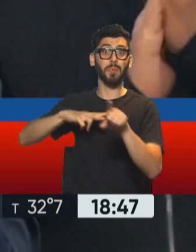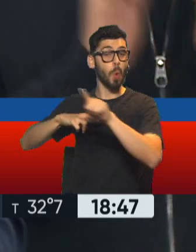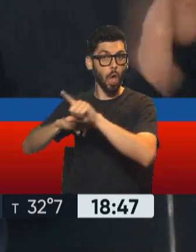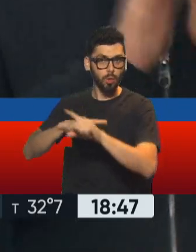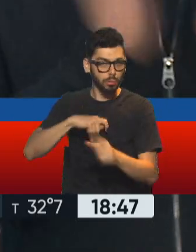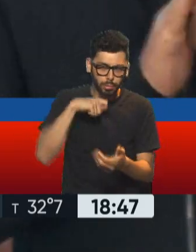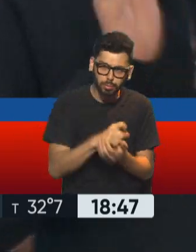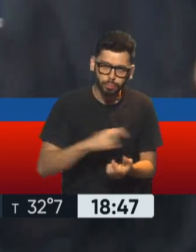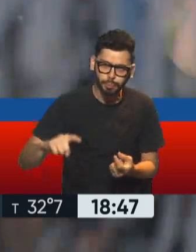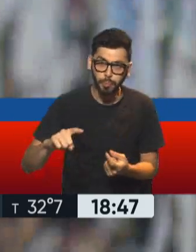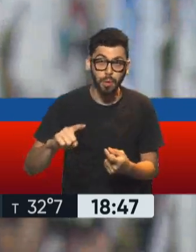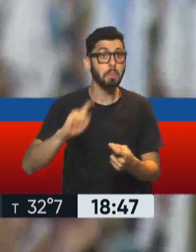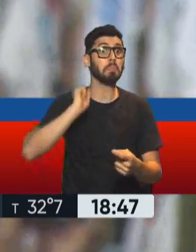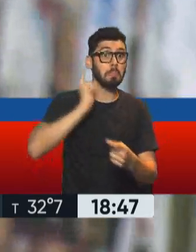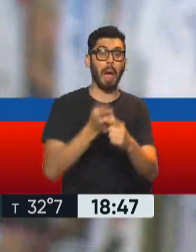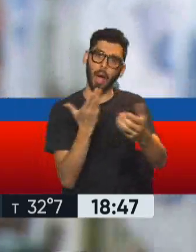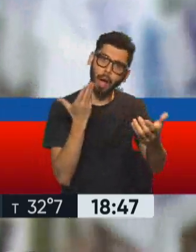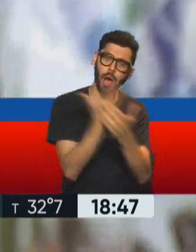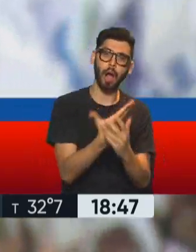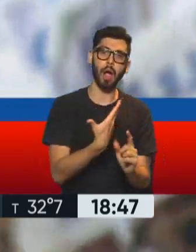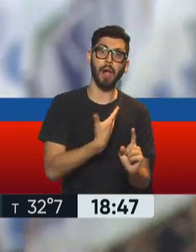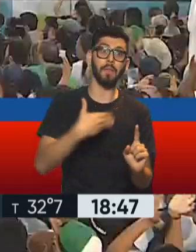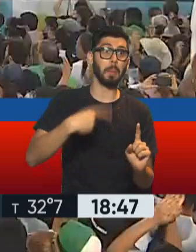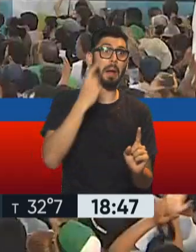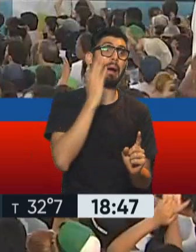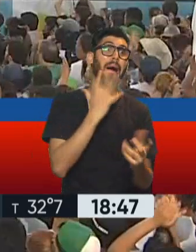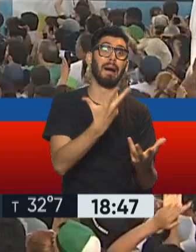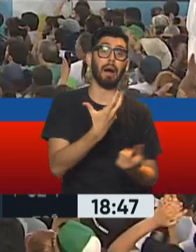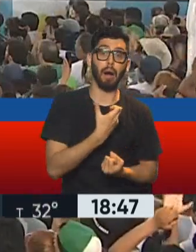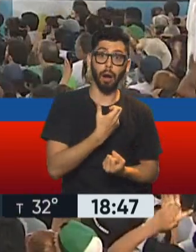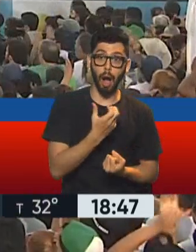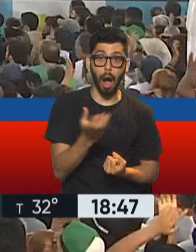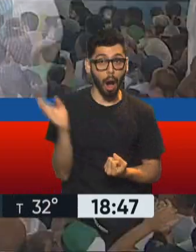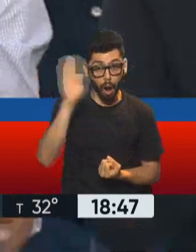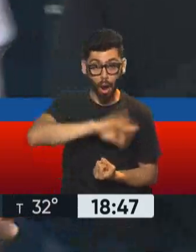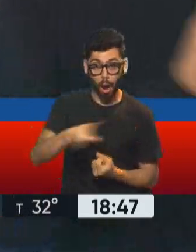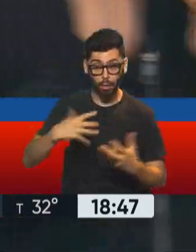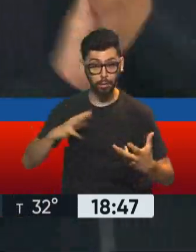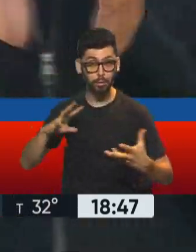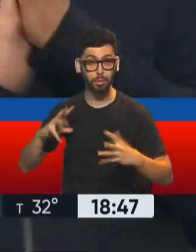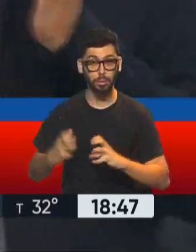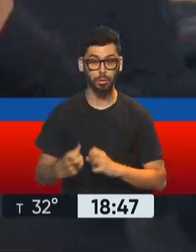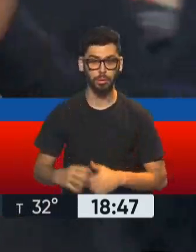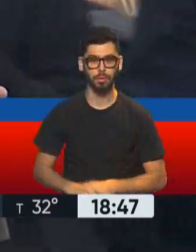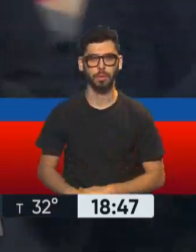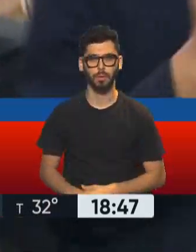Fondo Monetario Internacional una ayuda que terminó siendo nuestra ruina.